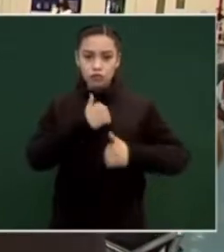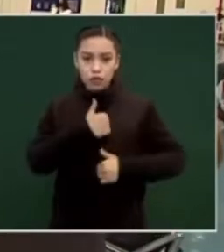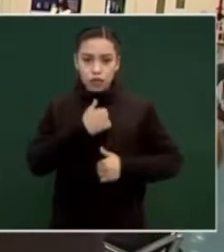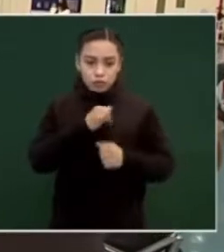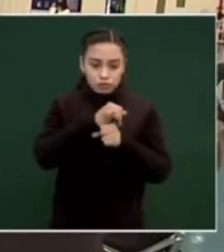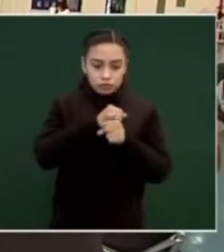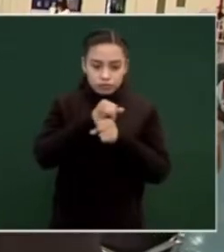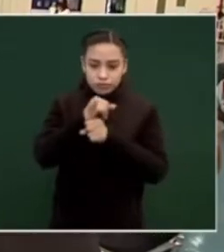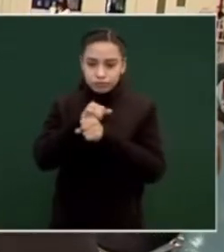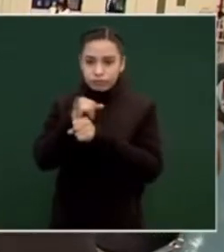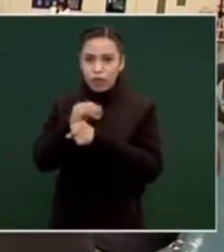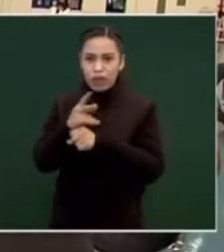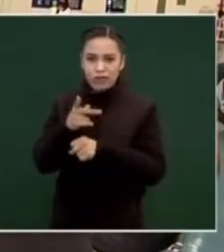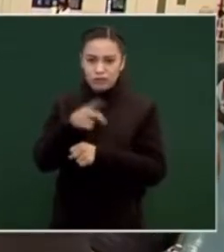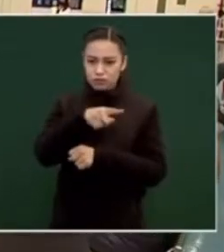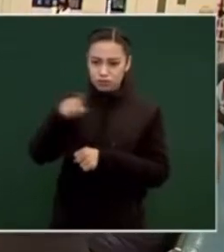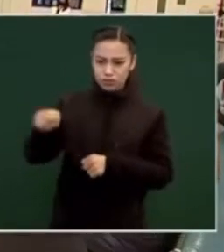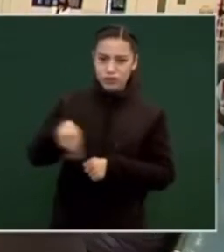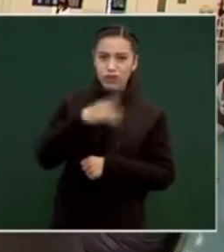un montaje